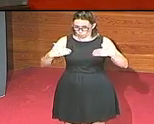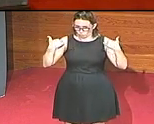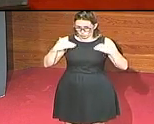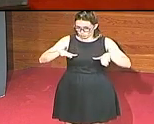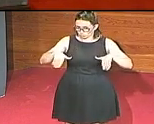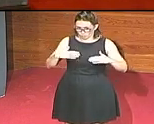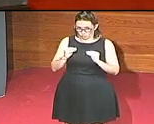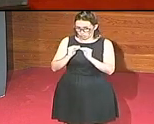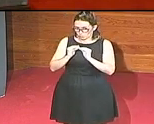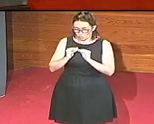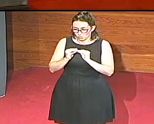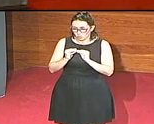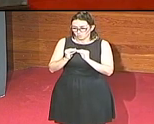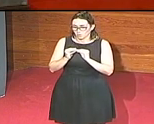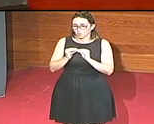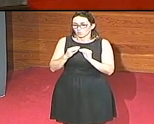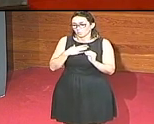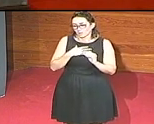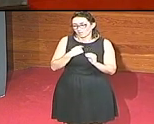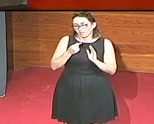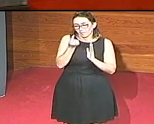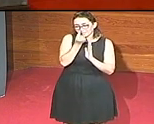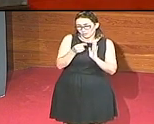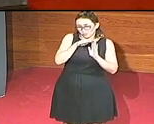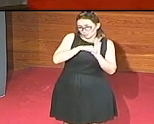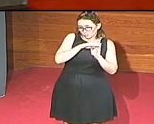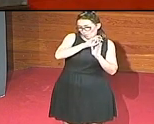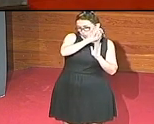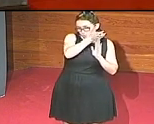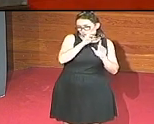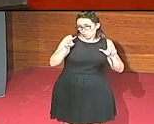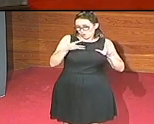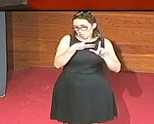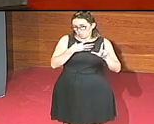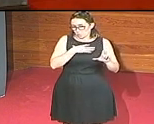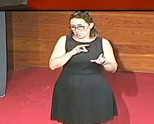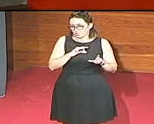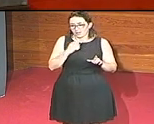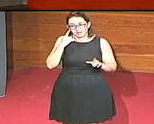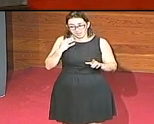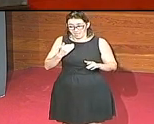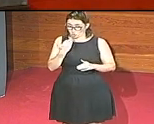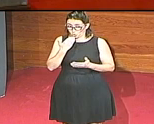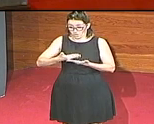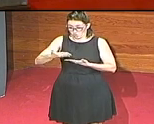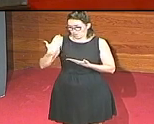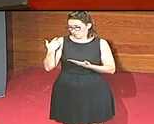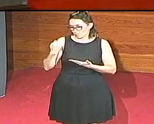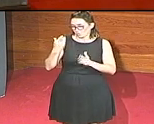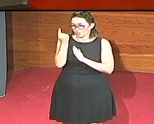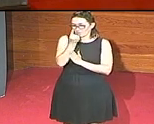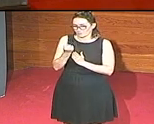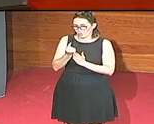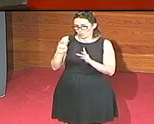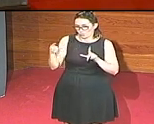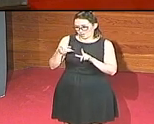se puede meter el diseñador hasta ahora no había un diseñador web en el correo hace poco cantaba un diseñador web pero